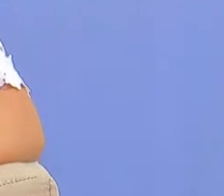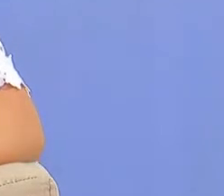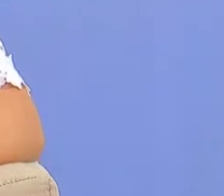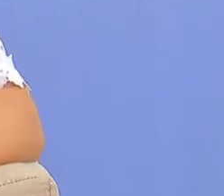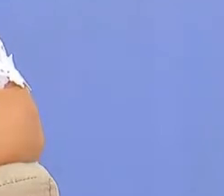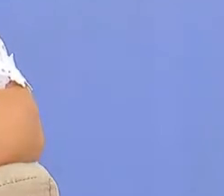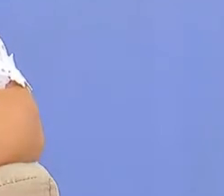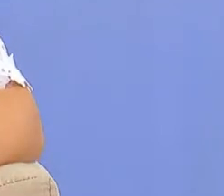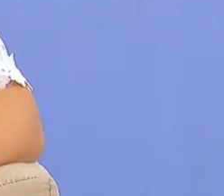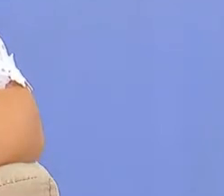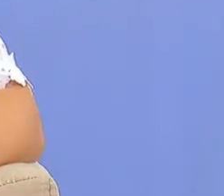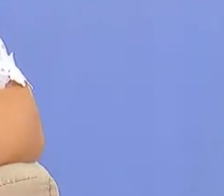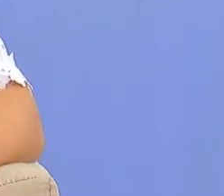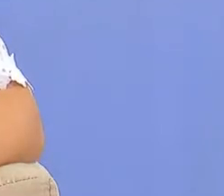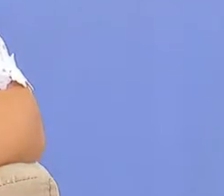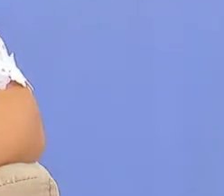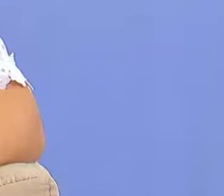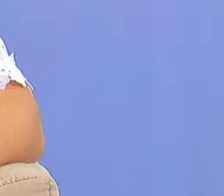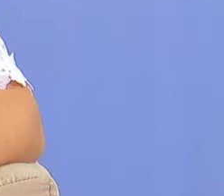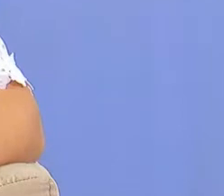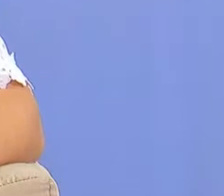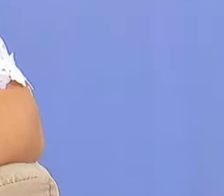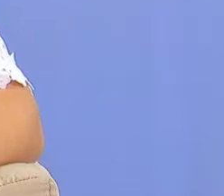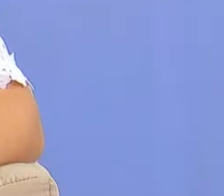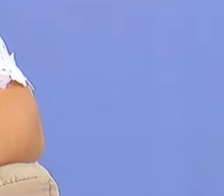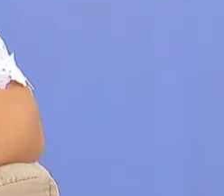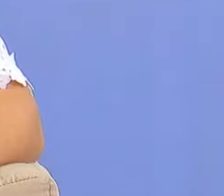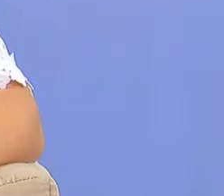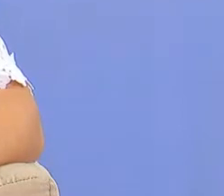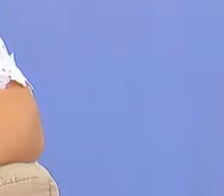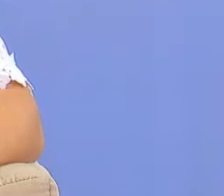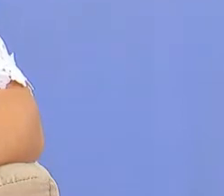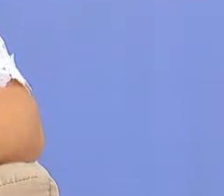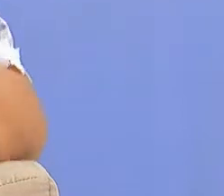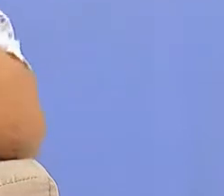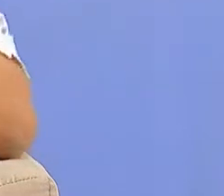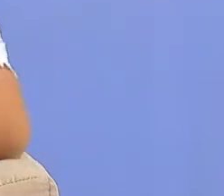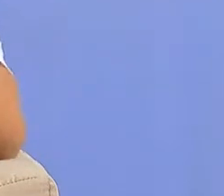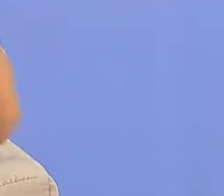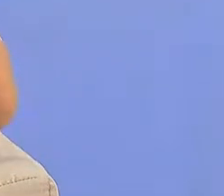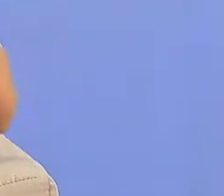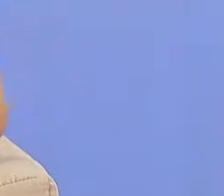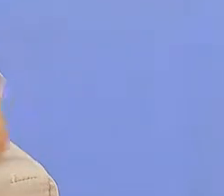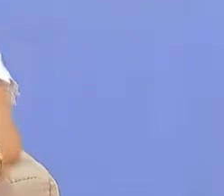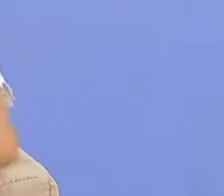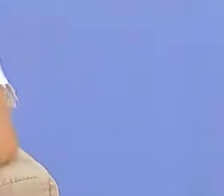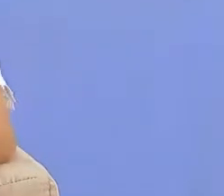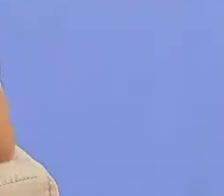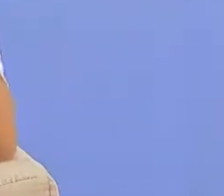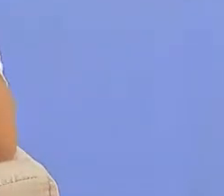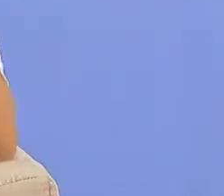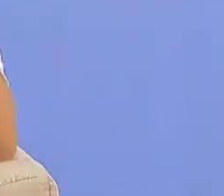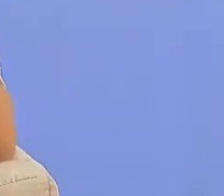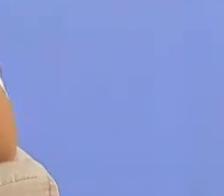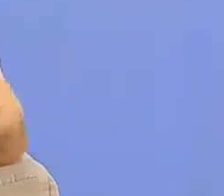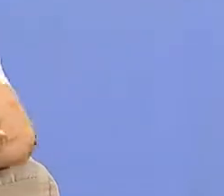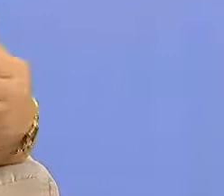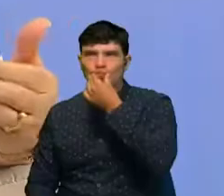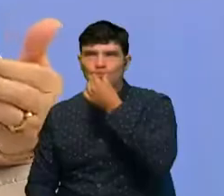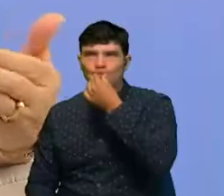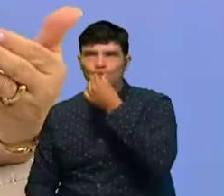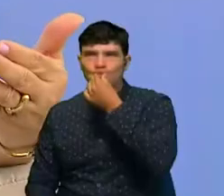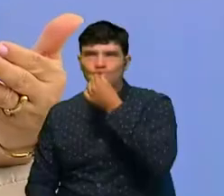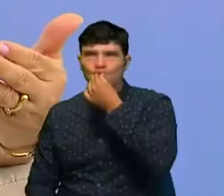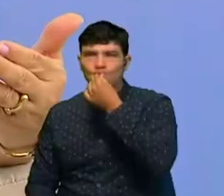últimos 3 años, porque me habla la televidente que hace años era que tenía la relación laboral. Pero si logra probar la relación laboral, lo mejor de